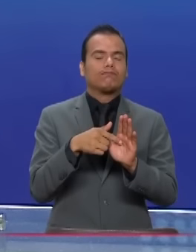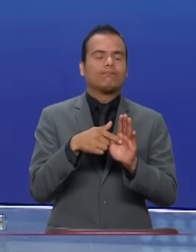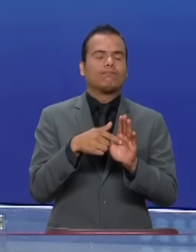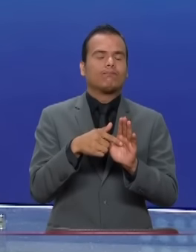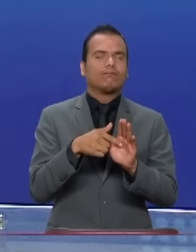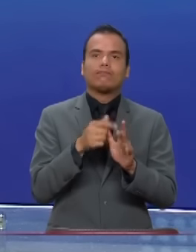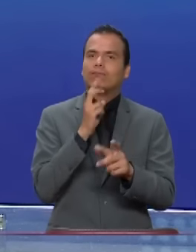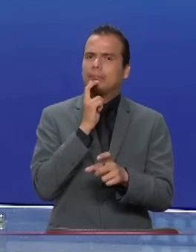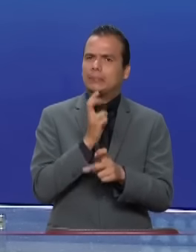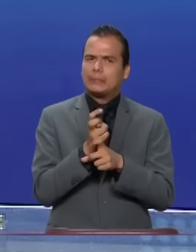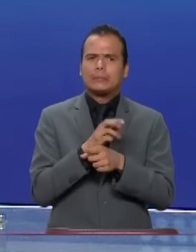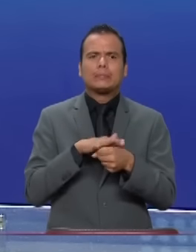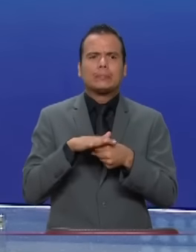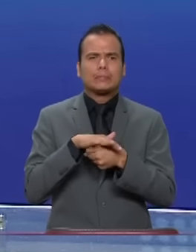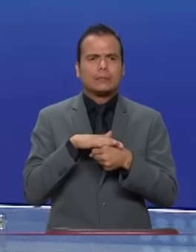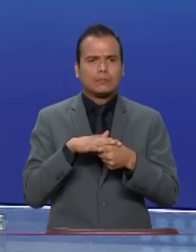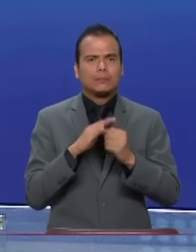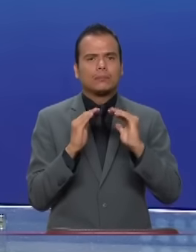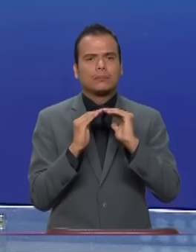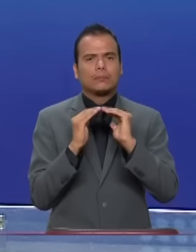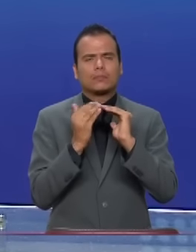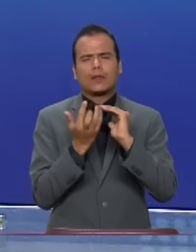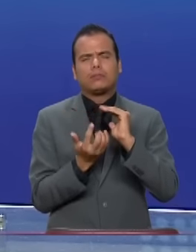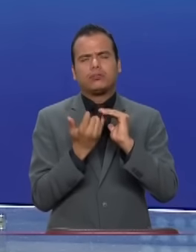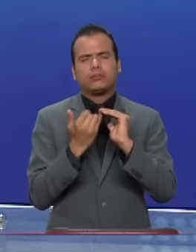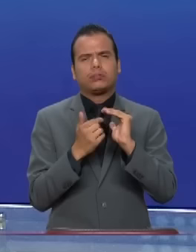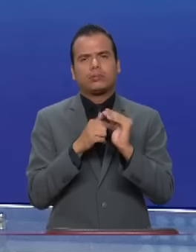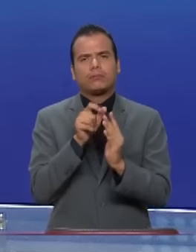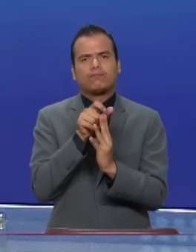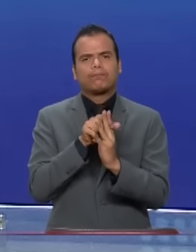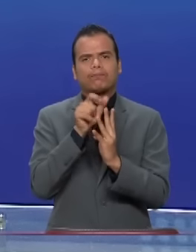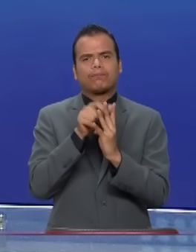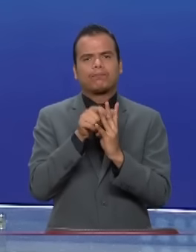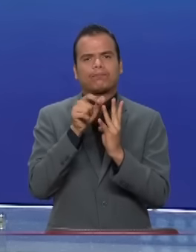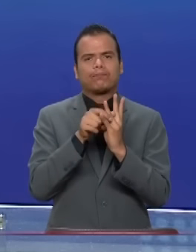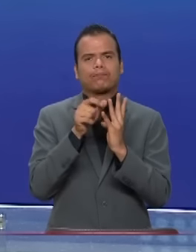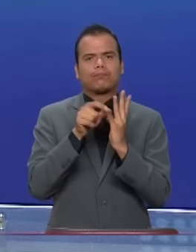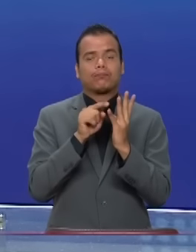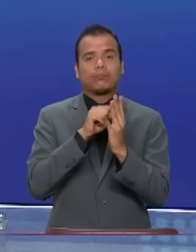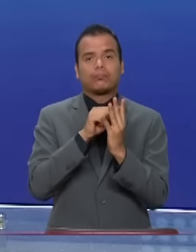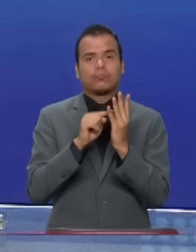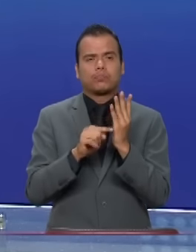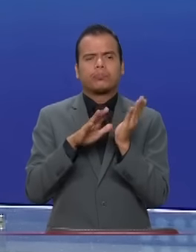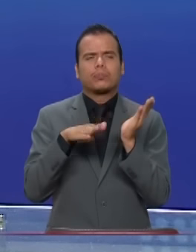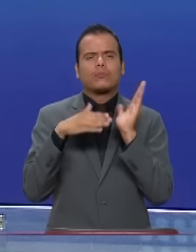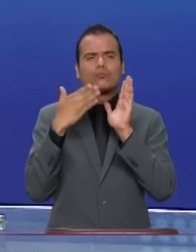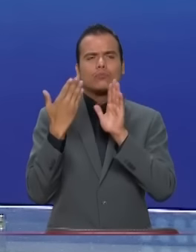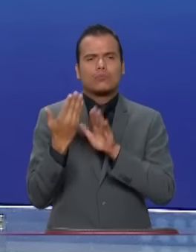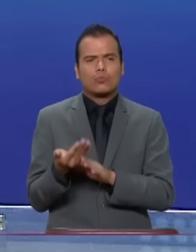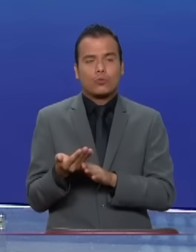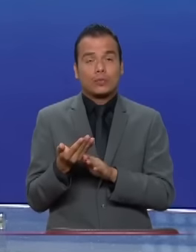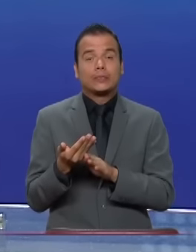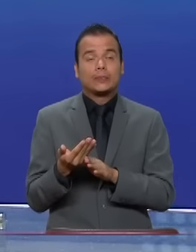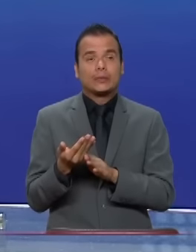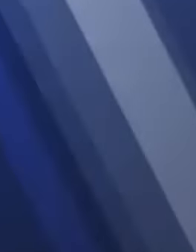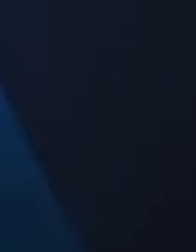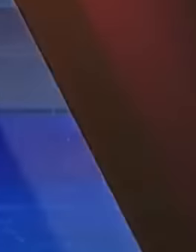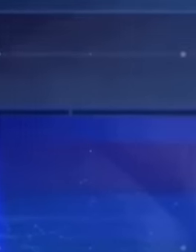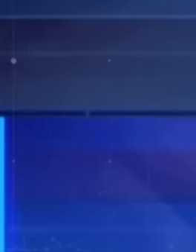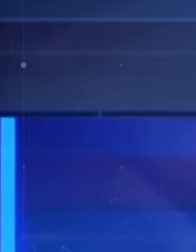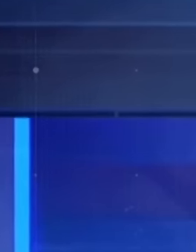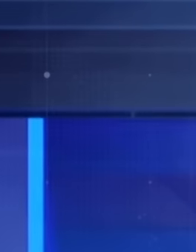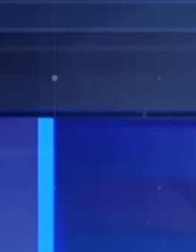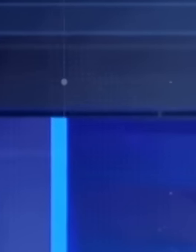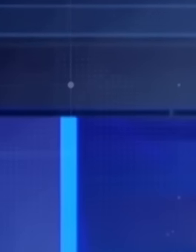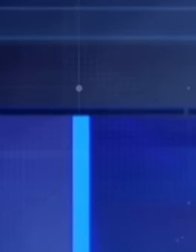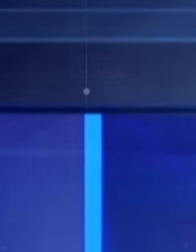un hecho, un incendio estructural que deja hasta el momento un balance de 4 personas fallecidas. Cindy, ¿qué fue lo que realmente